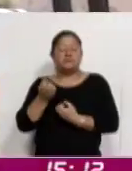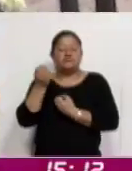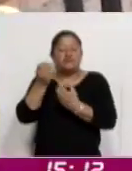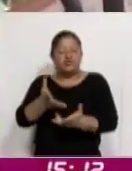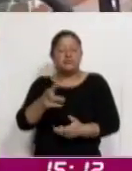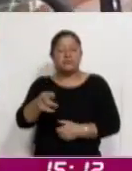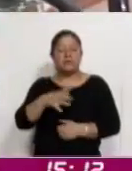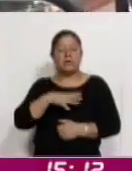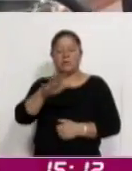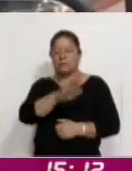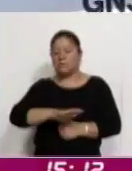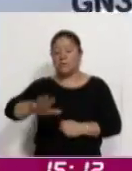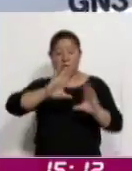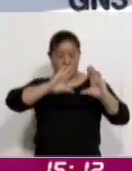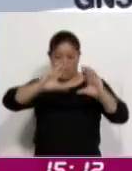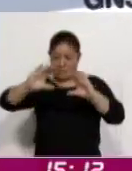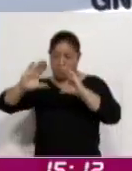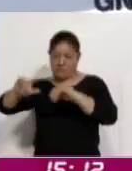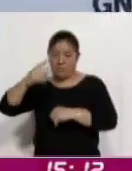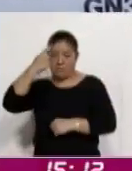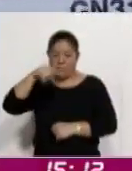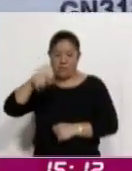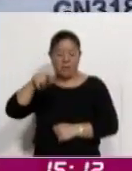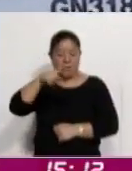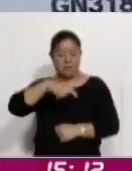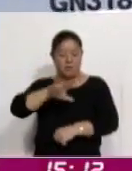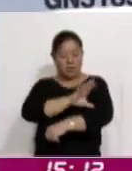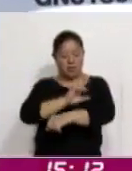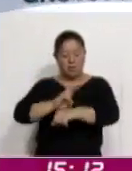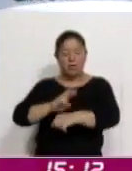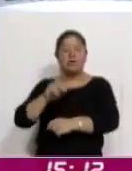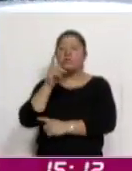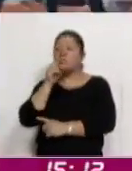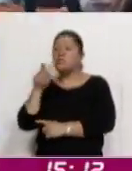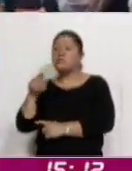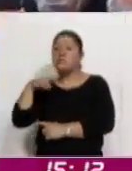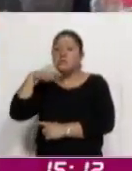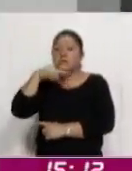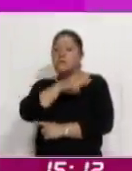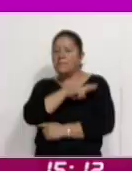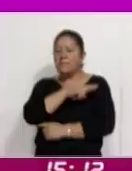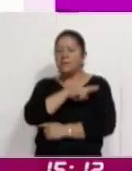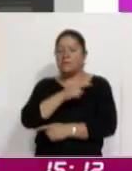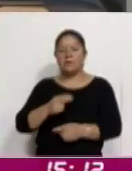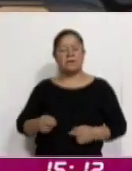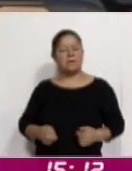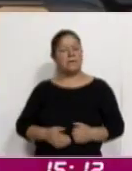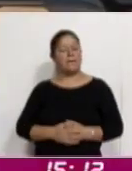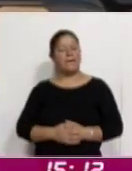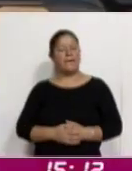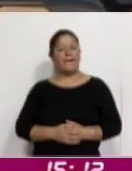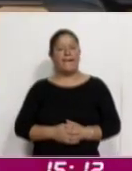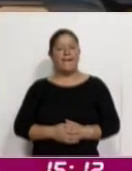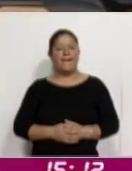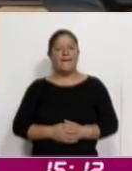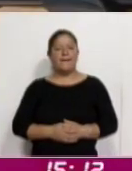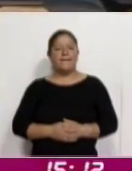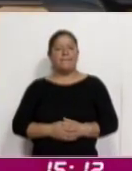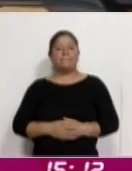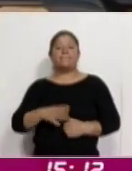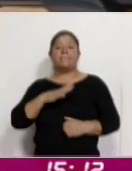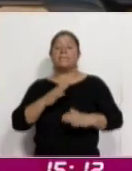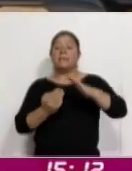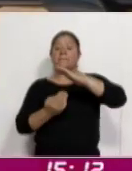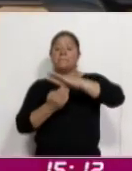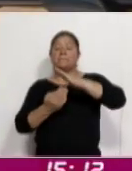y capacitadas para actuar de manera coordinada con las autoridades. También se están manejando mesas